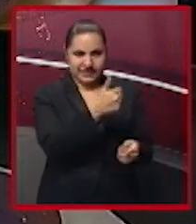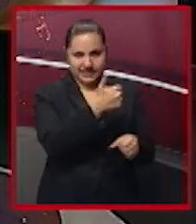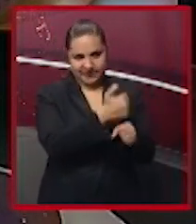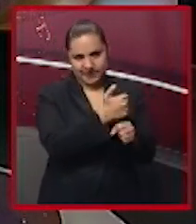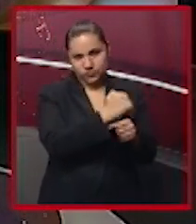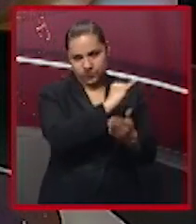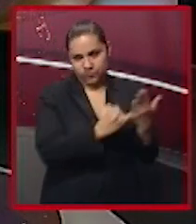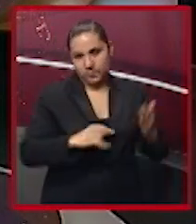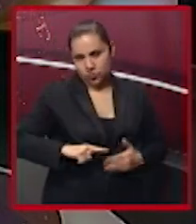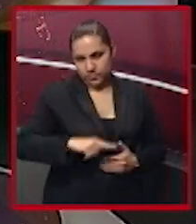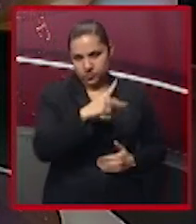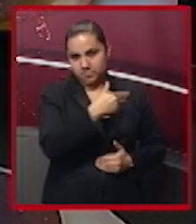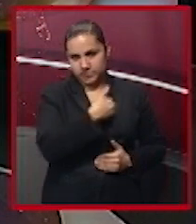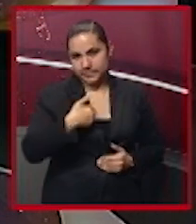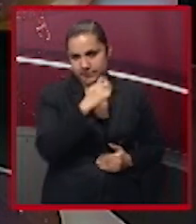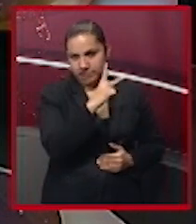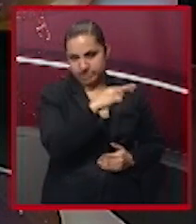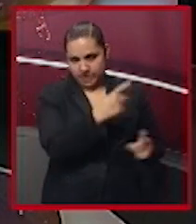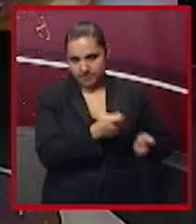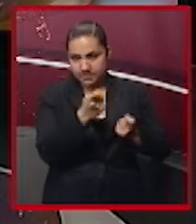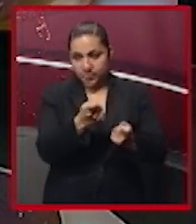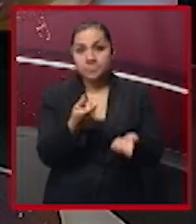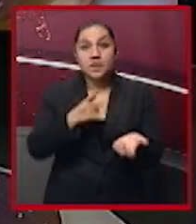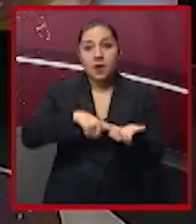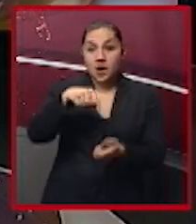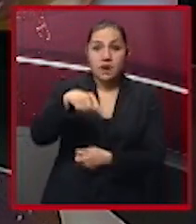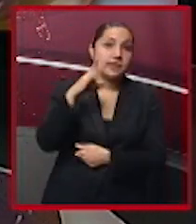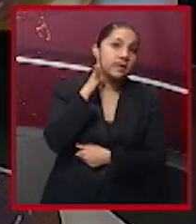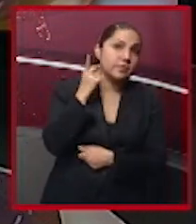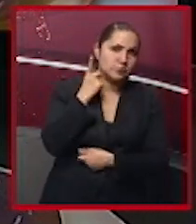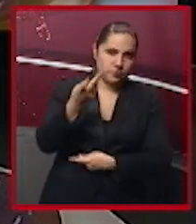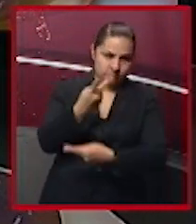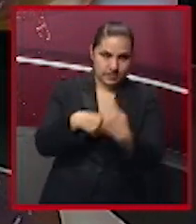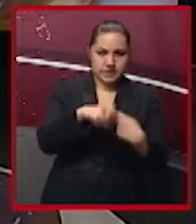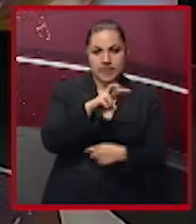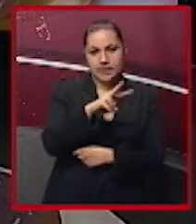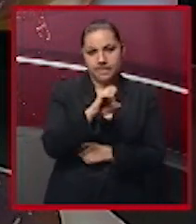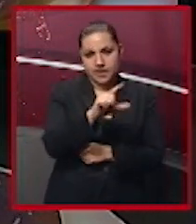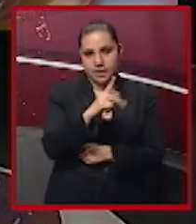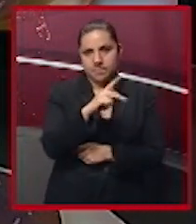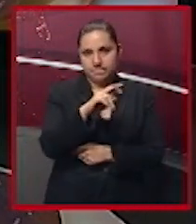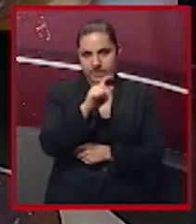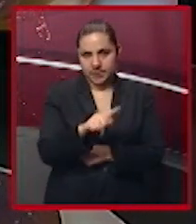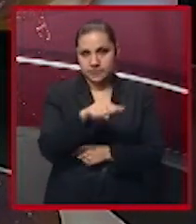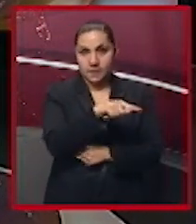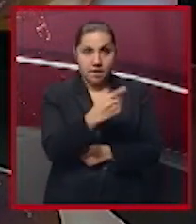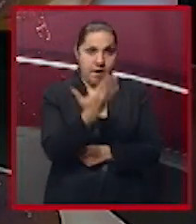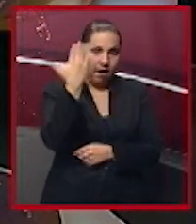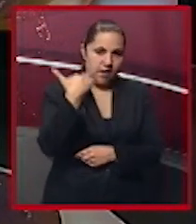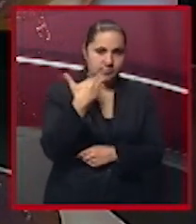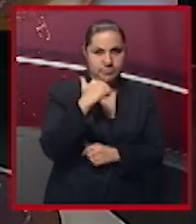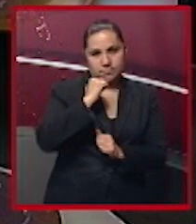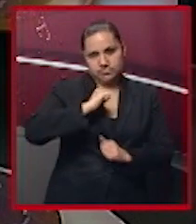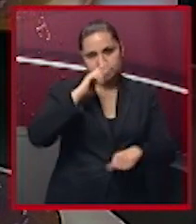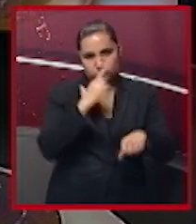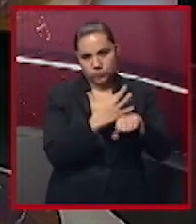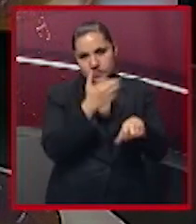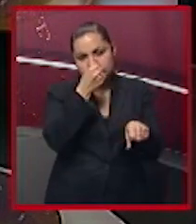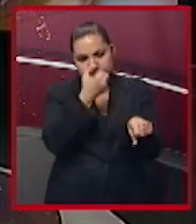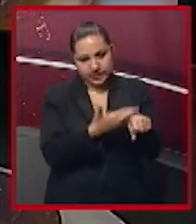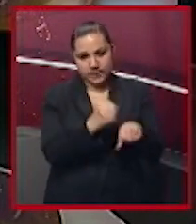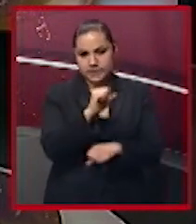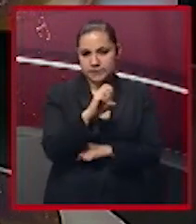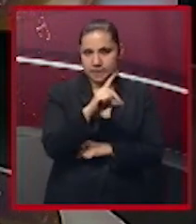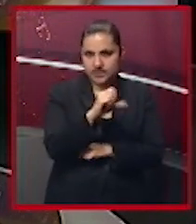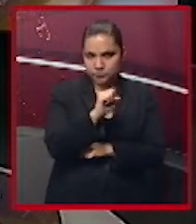Nieto. De esta manera compareció ante el Pleno de la Cámara de Diputados Eviel Pérez Magaña, quien fuera titular de la Secretaría de Desarrollo Social.